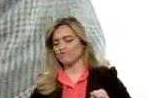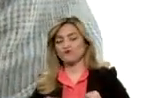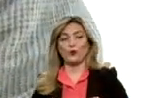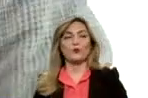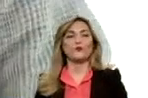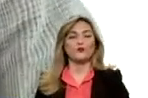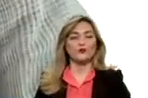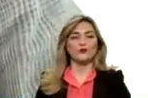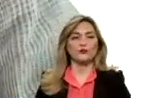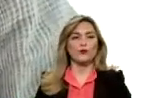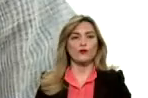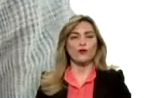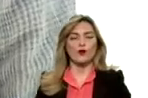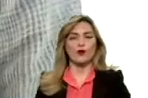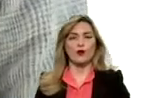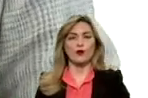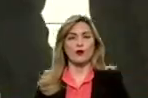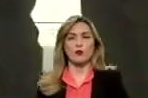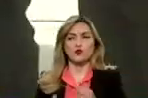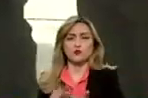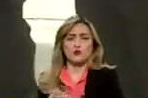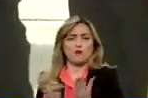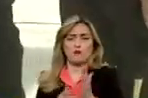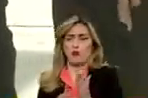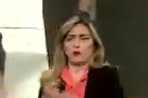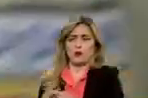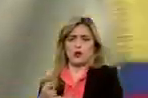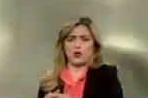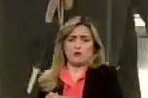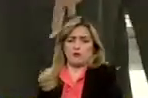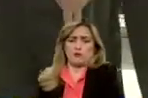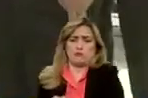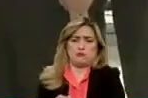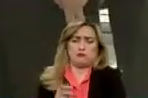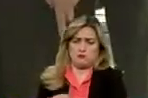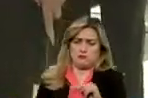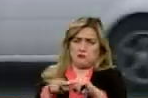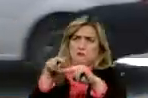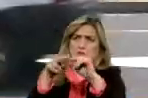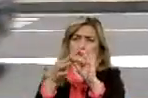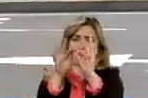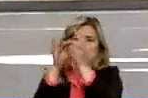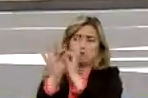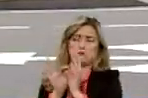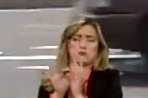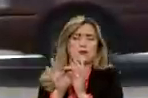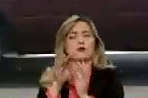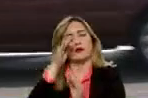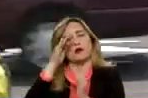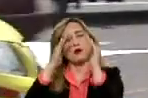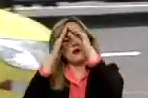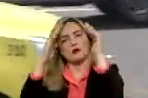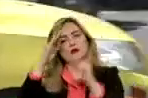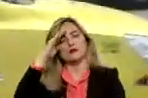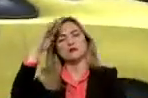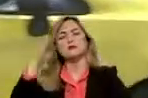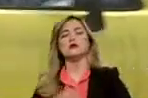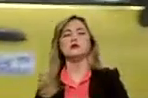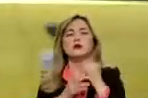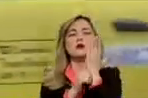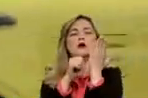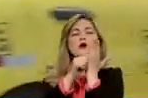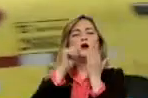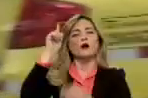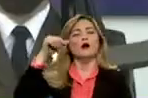hay recursos del pueblo de Quito. Según la ministra de Gobierno, María Paula Romo, durante este día miércoles, de manera simultánea,